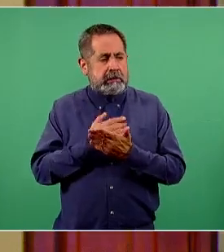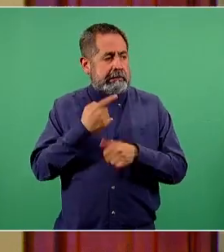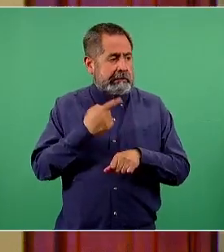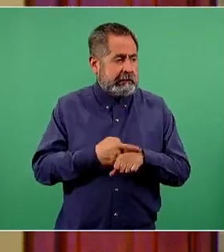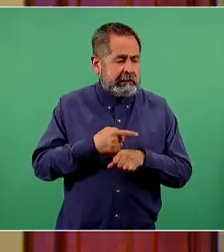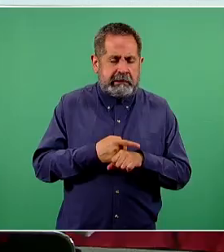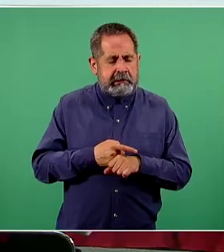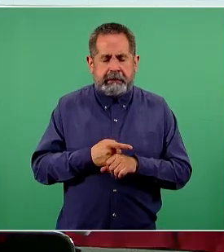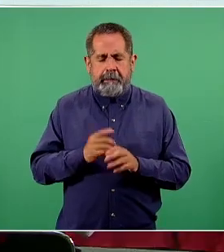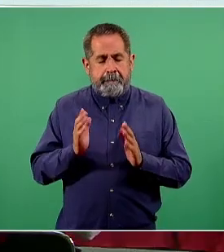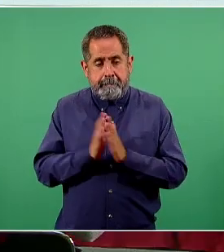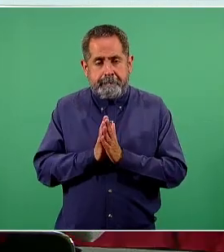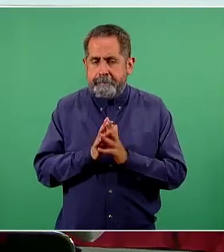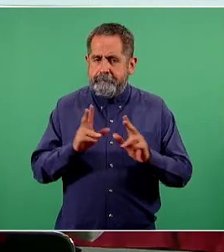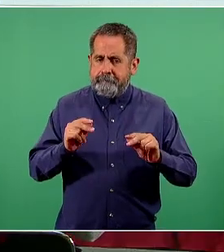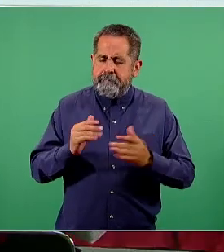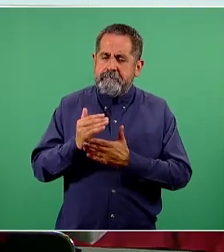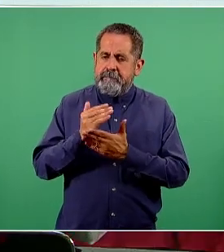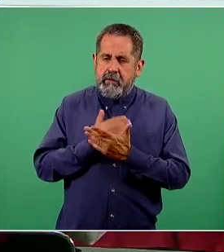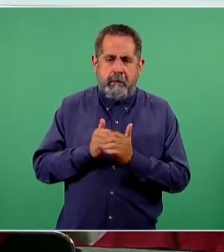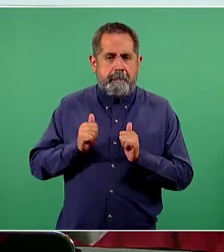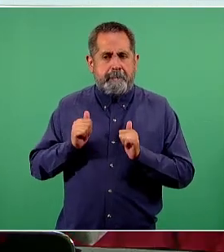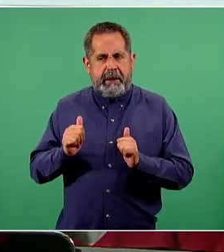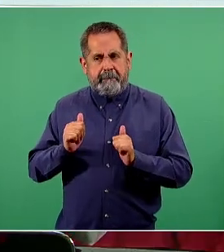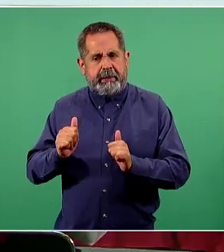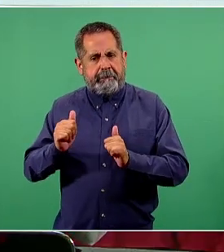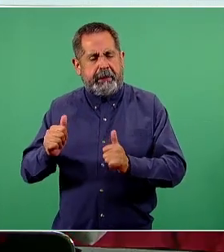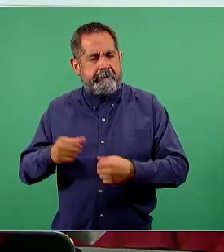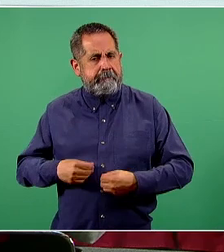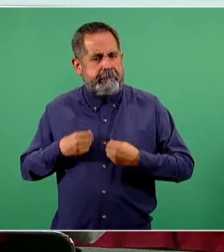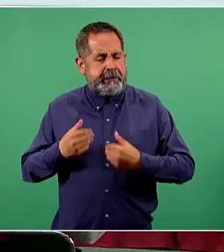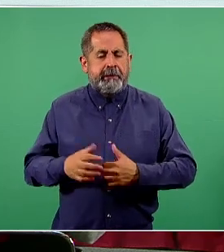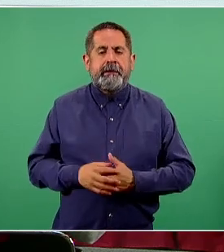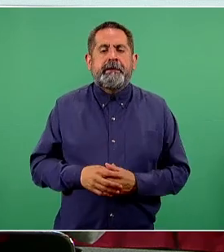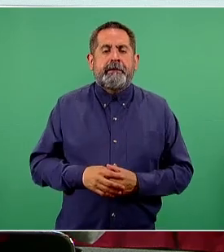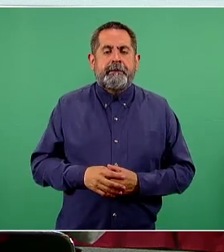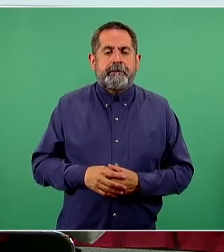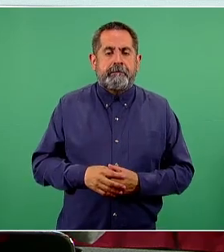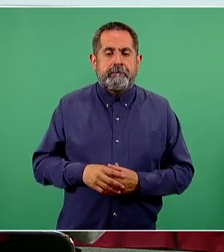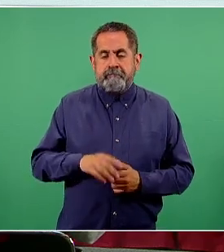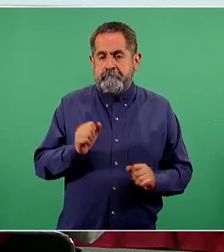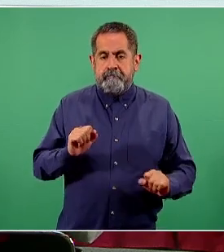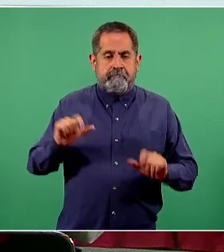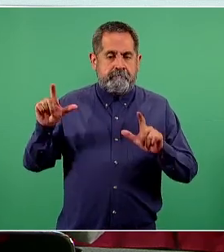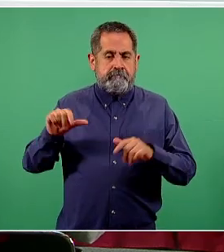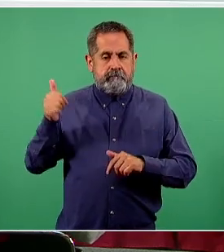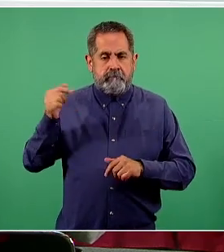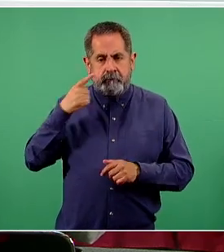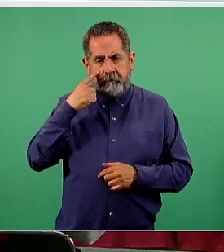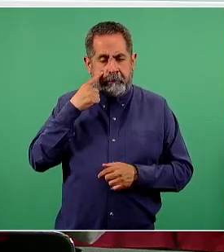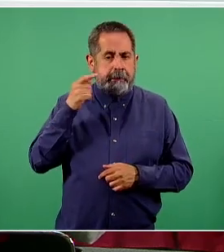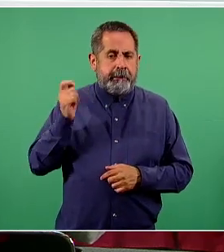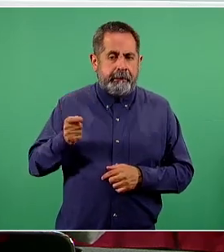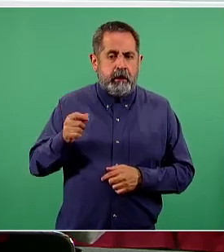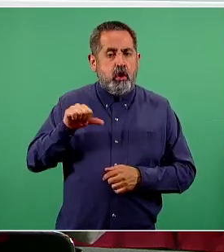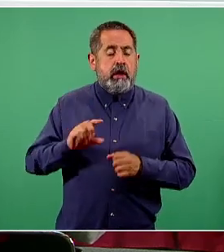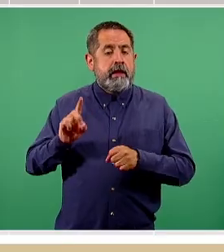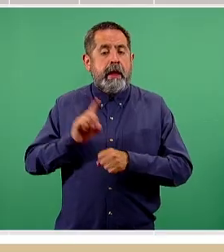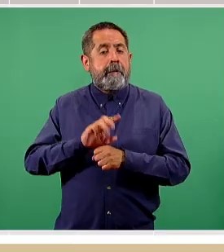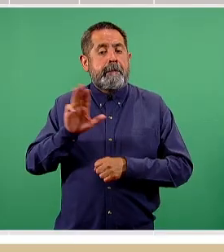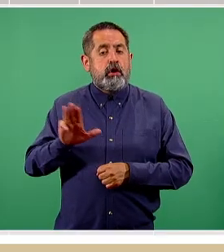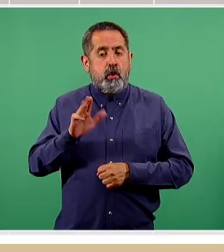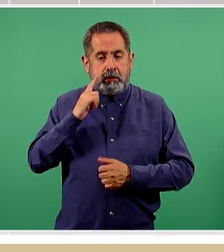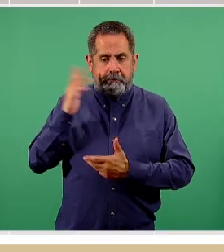y la mortalidad que la COVID-19 produce en el país. Vemos una siguiente diapositiva. Hoy día es miércoles,